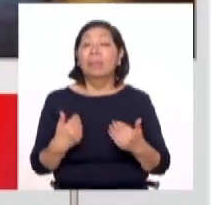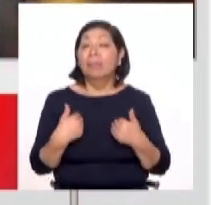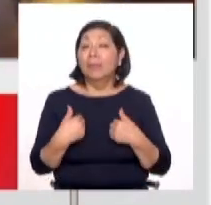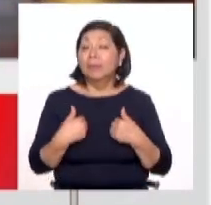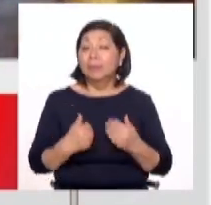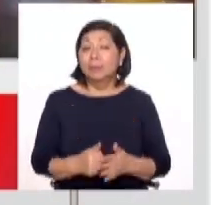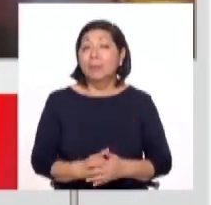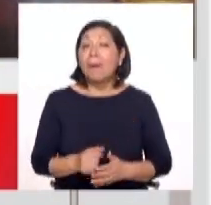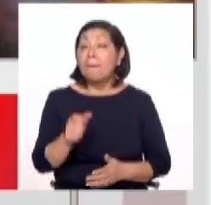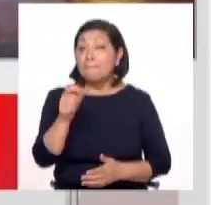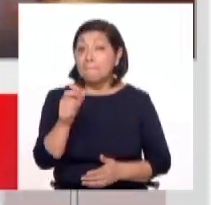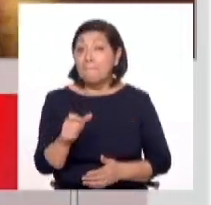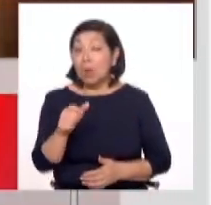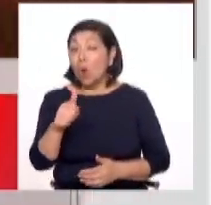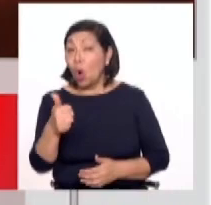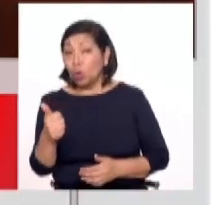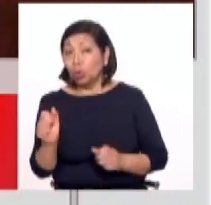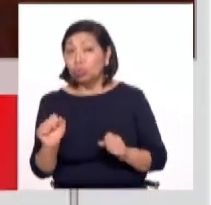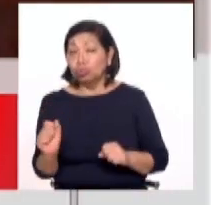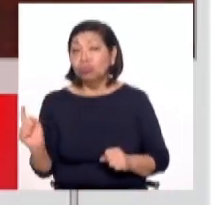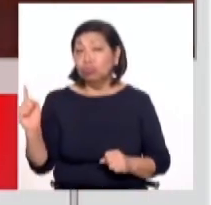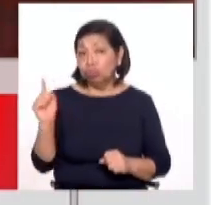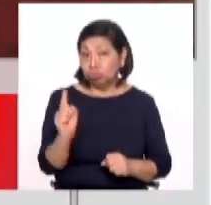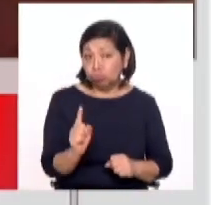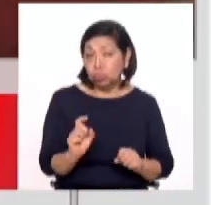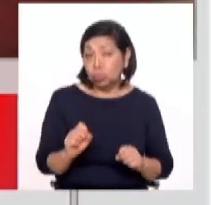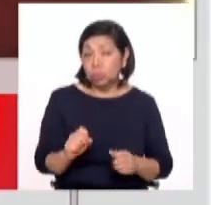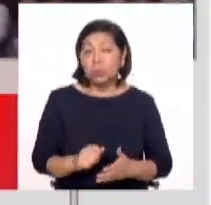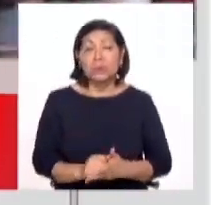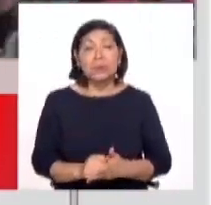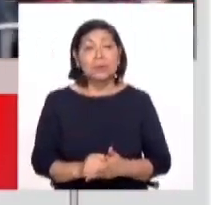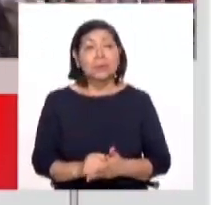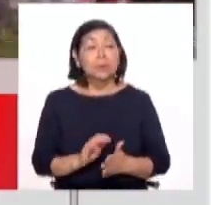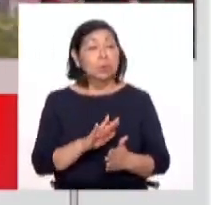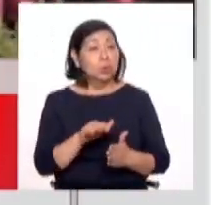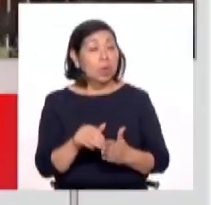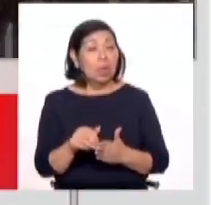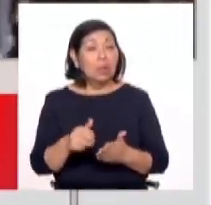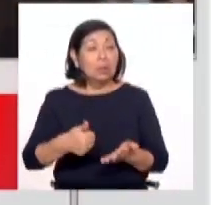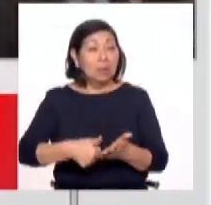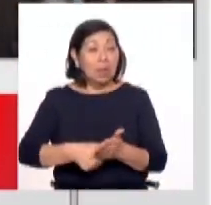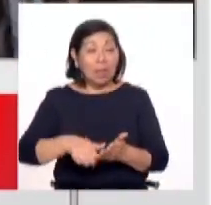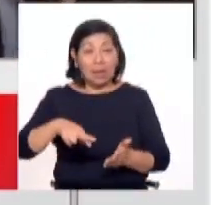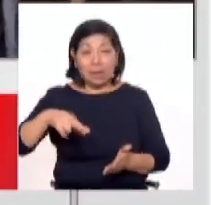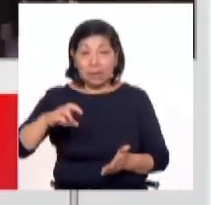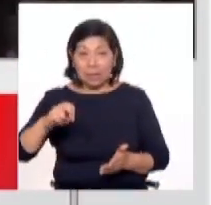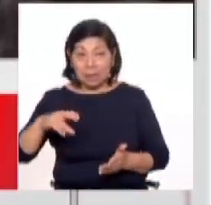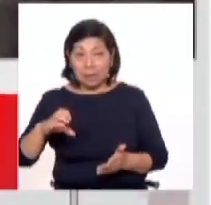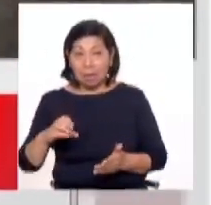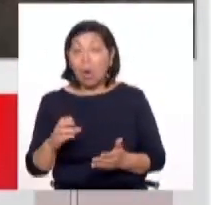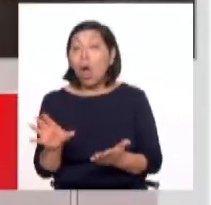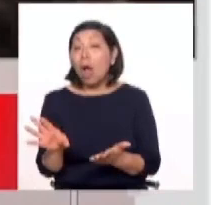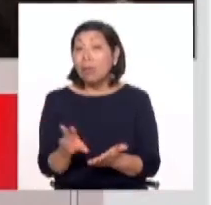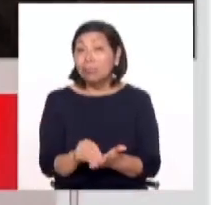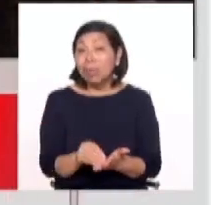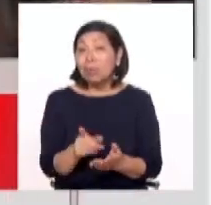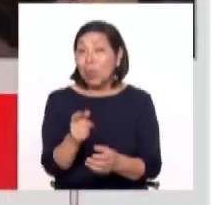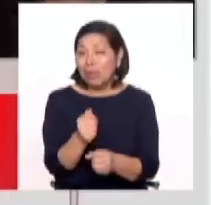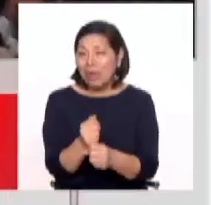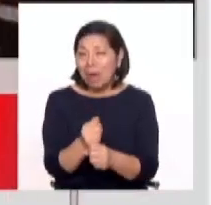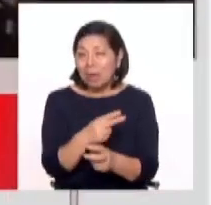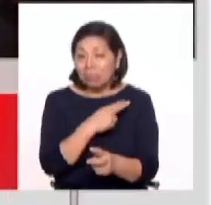Tenemos personal de otras entidades que van a estar presentes, por ejemplo, va a estar RENIEC, va a hacer un trabajo propiamente de su